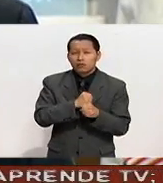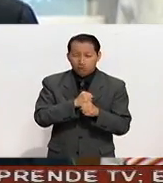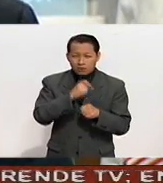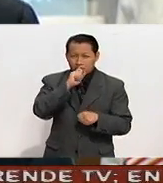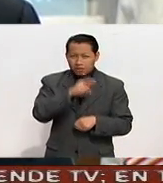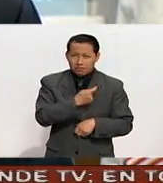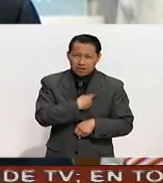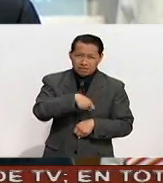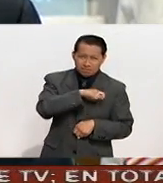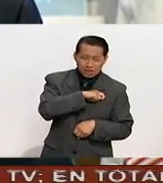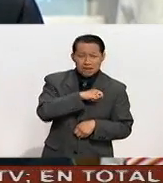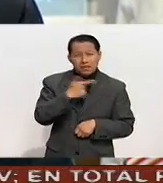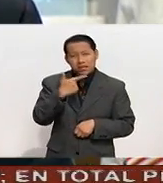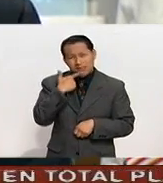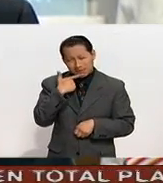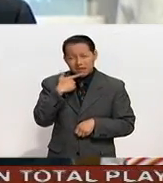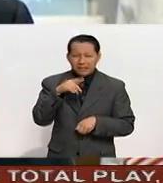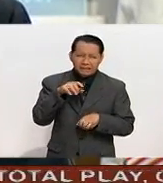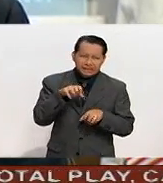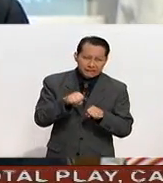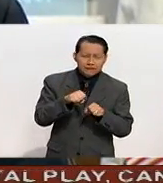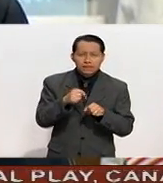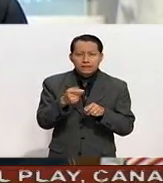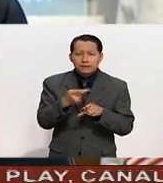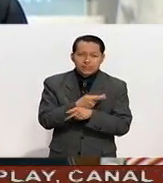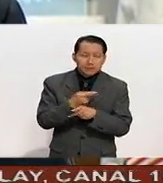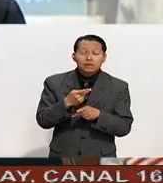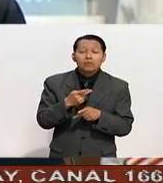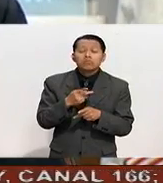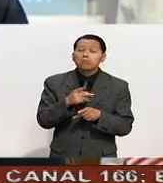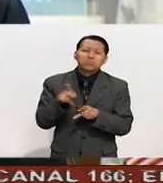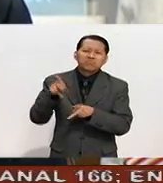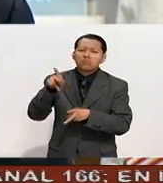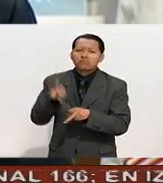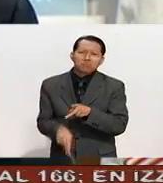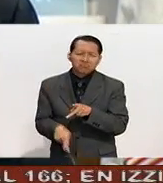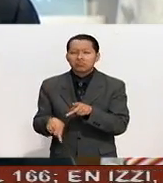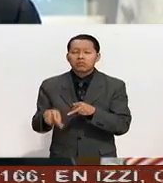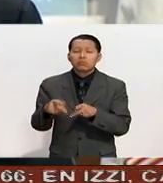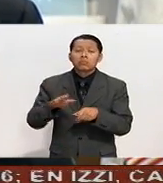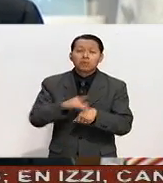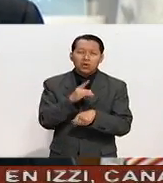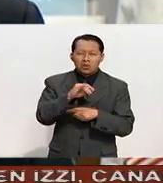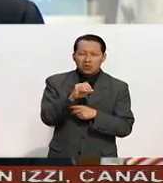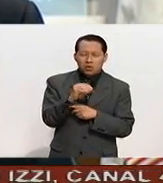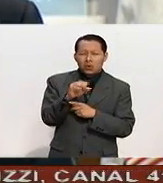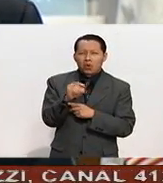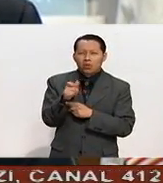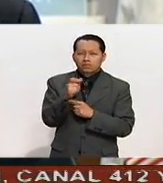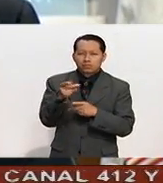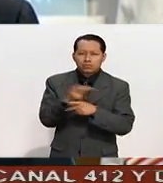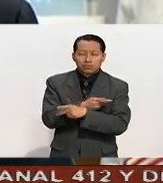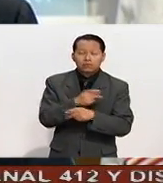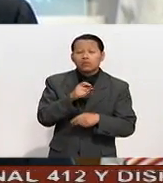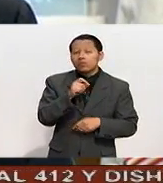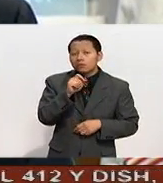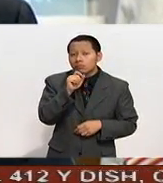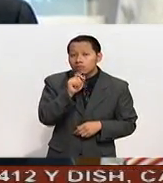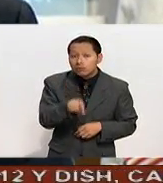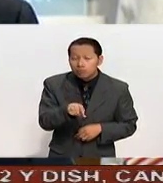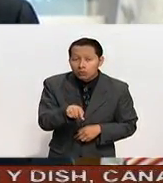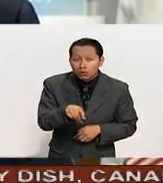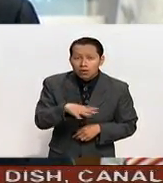Gran Bretaña, y decidió suspender el evento político por el asesinato de Jo Cox. También el bando